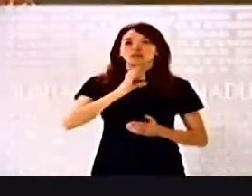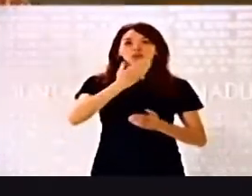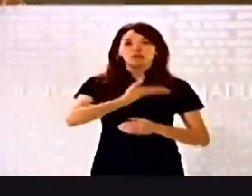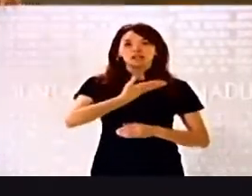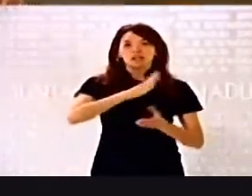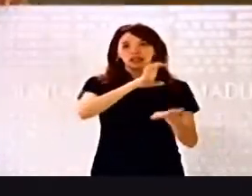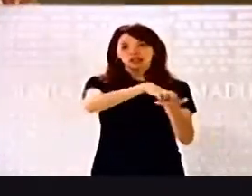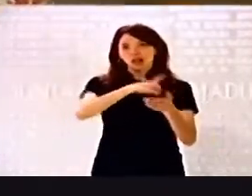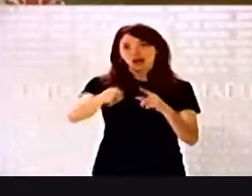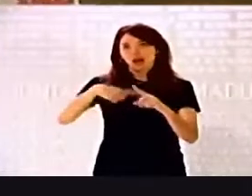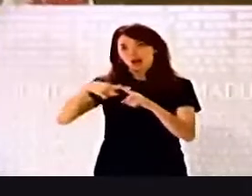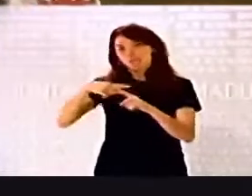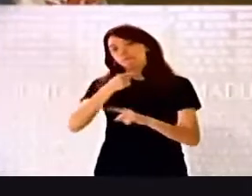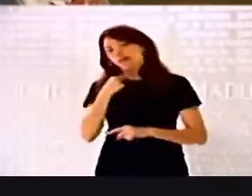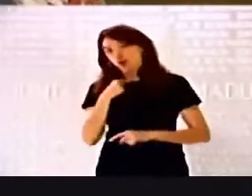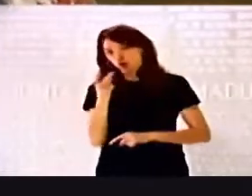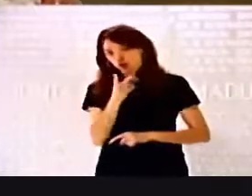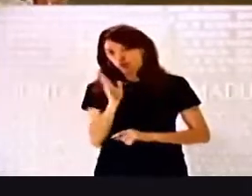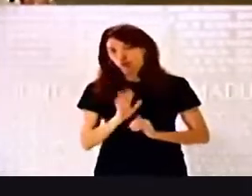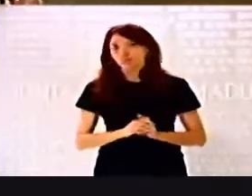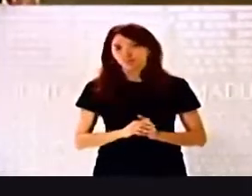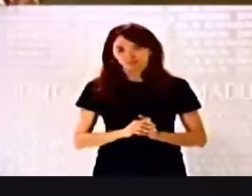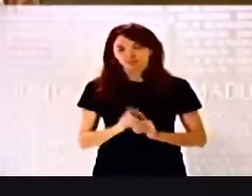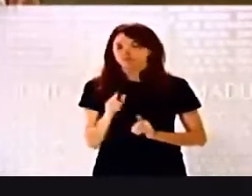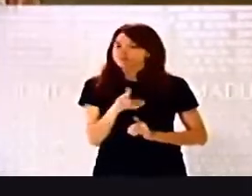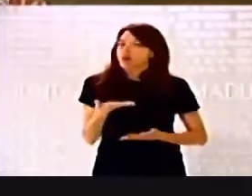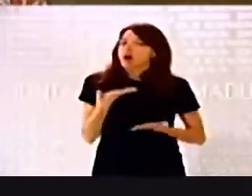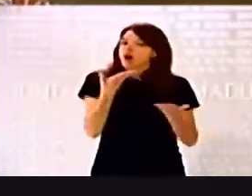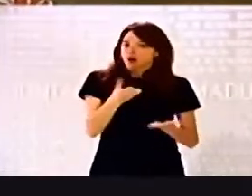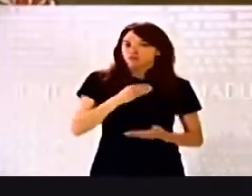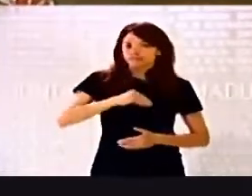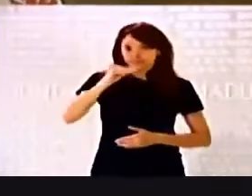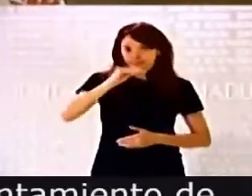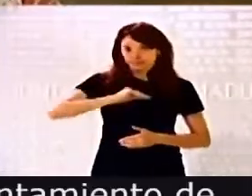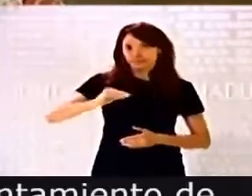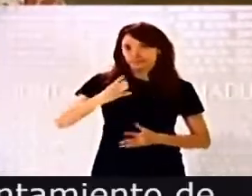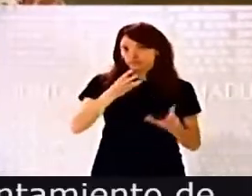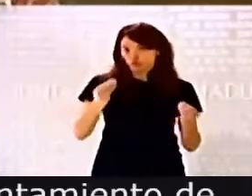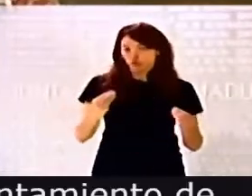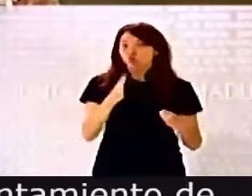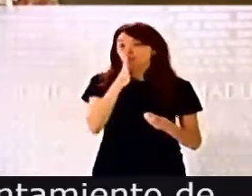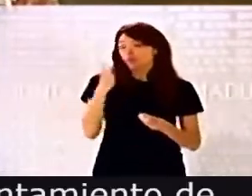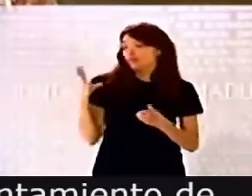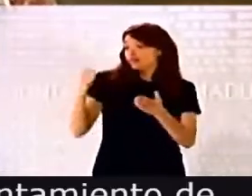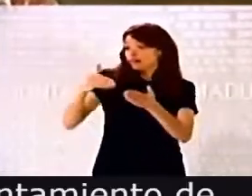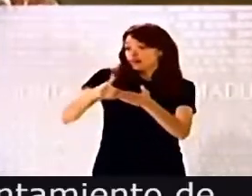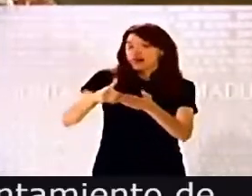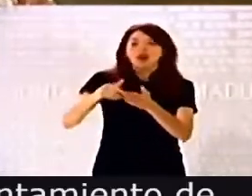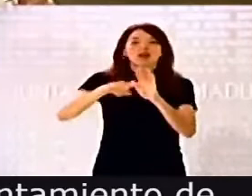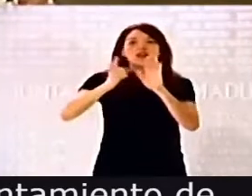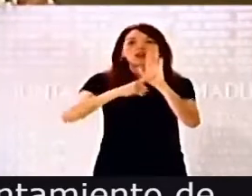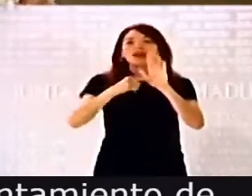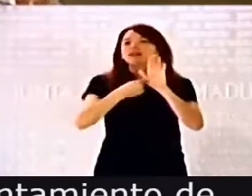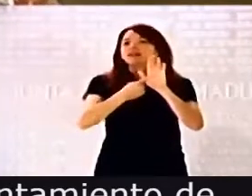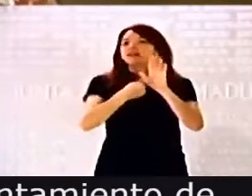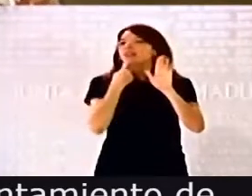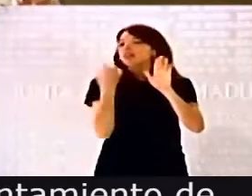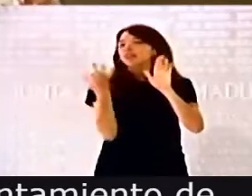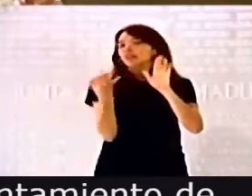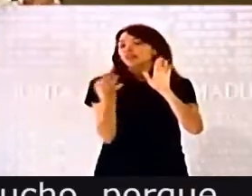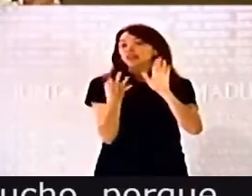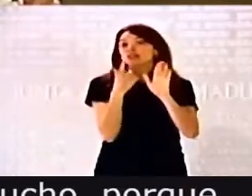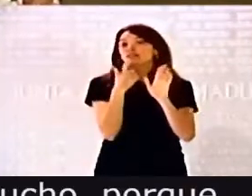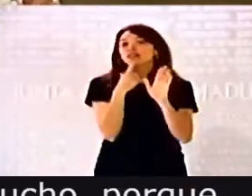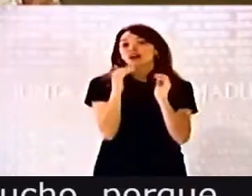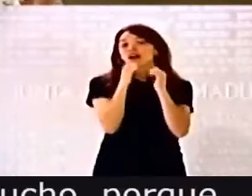y de Badajoz. Pues esto va a ayudar mucho, porque hasta ahora lo que decía la Lotus es que aquellos